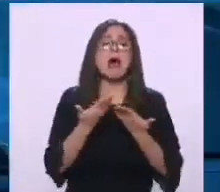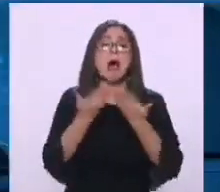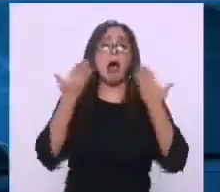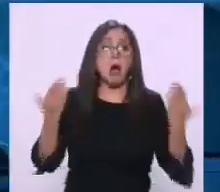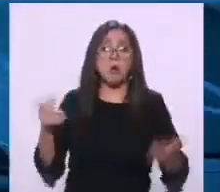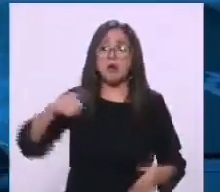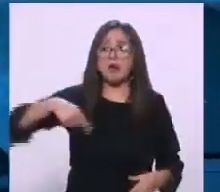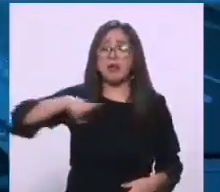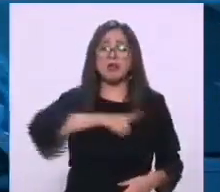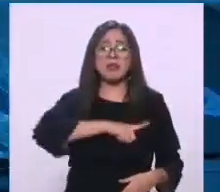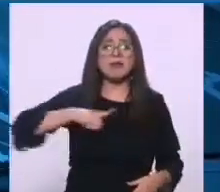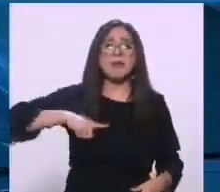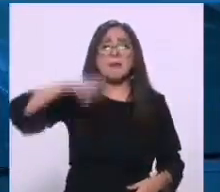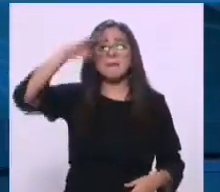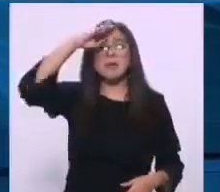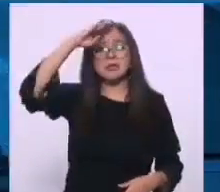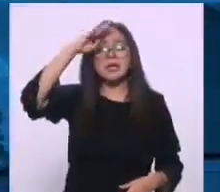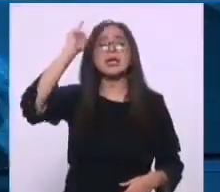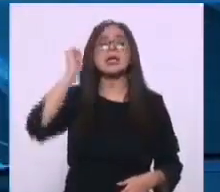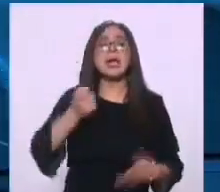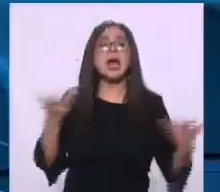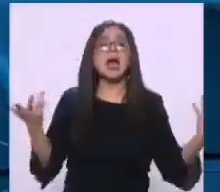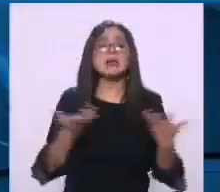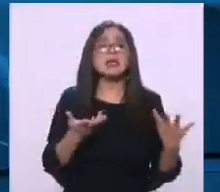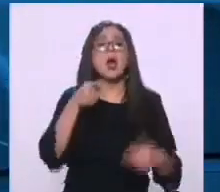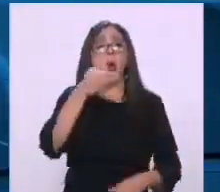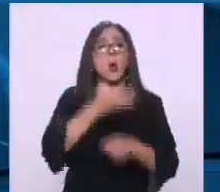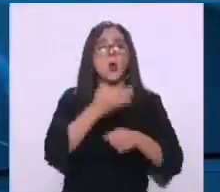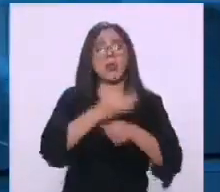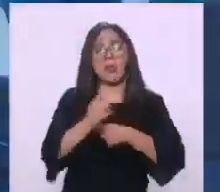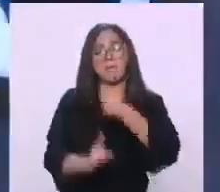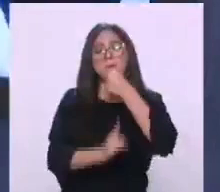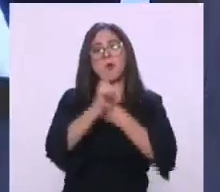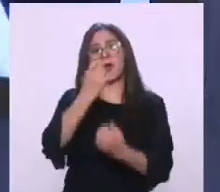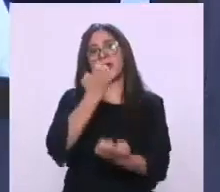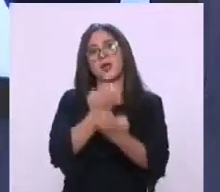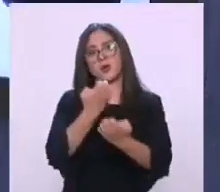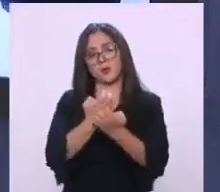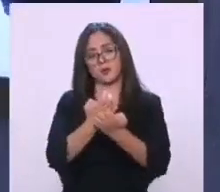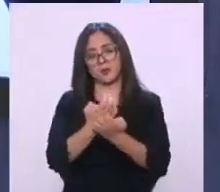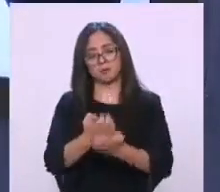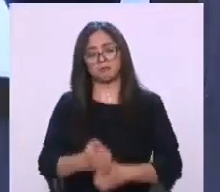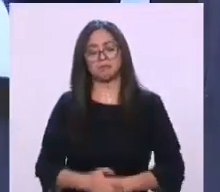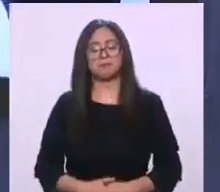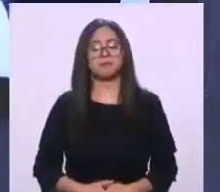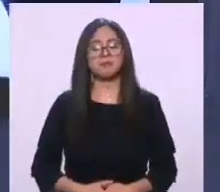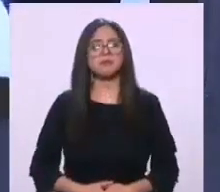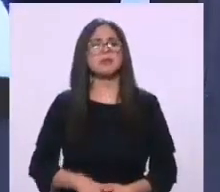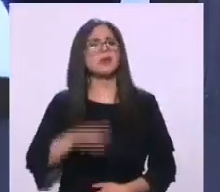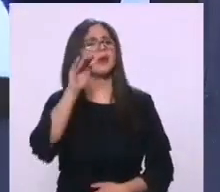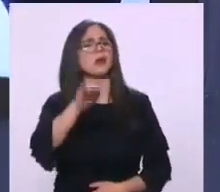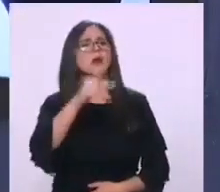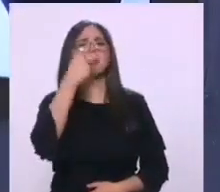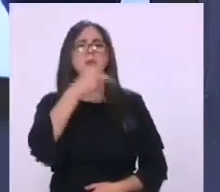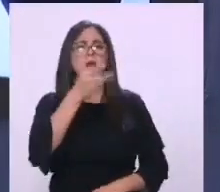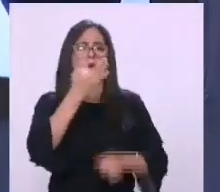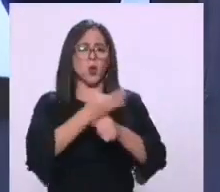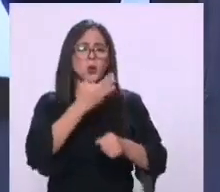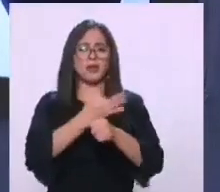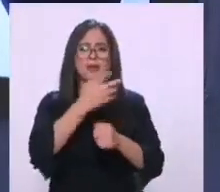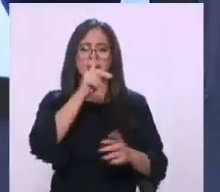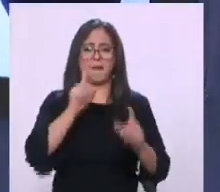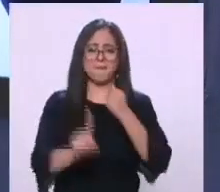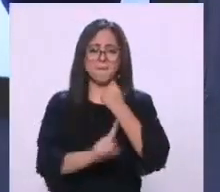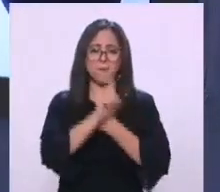se empieza a resolver la crisis económica. Y sobre esta crisis económica, Marta, ¿consideras que se está caminando por el camino